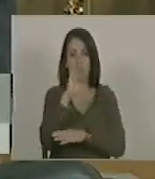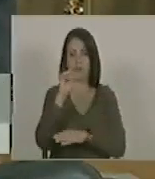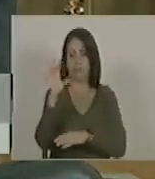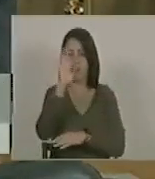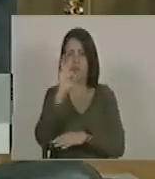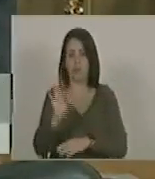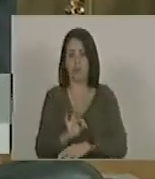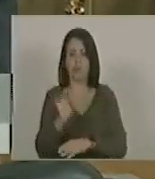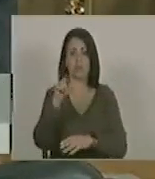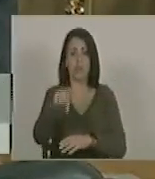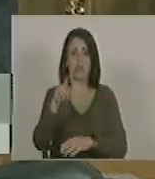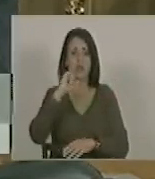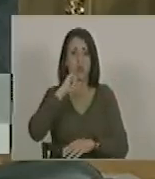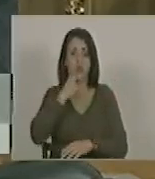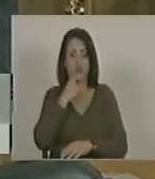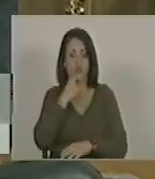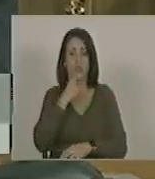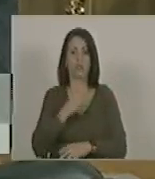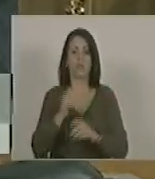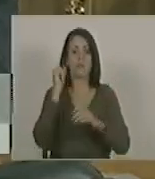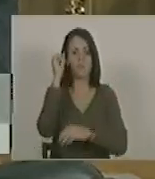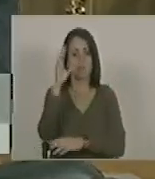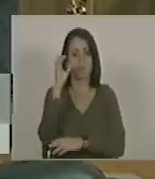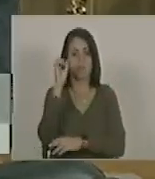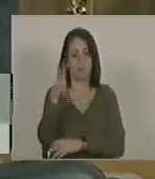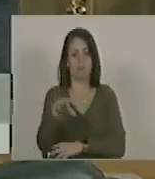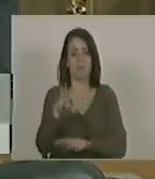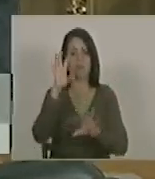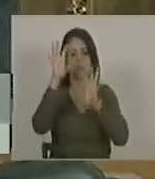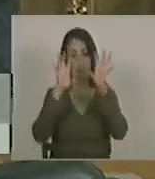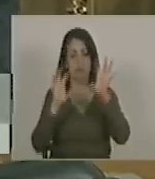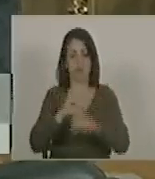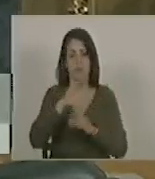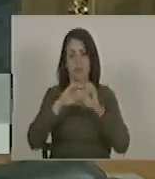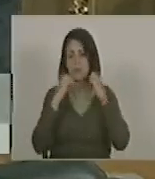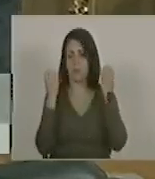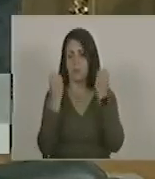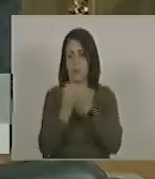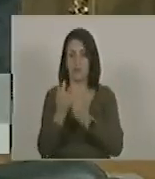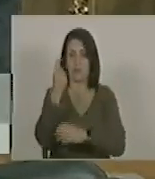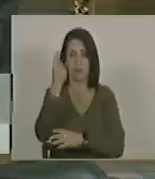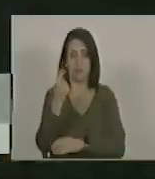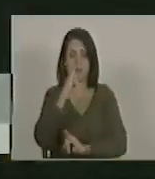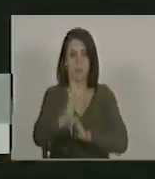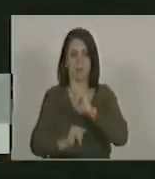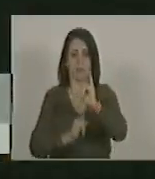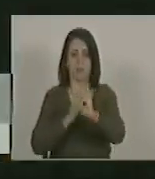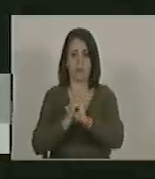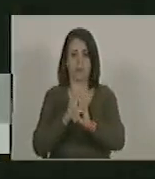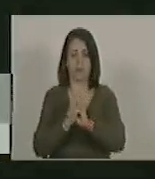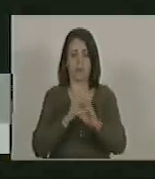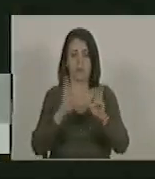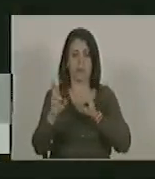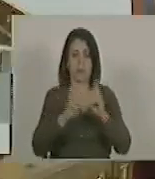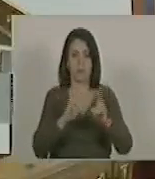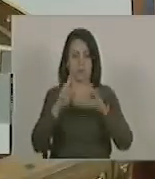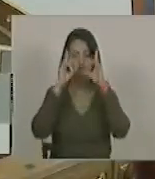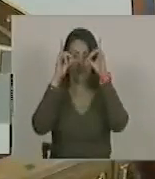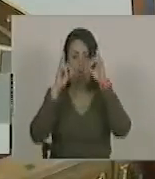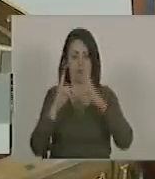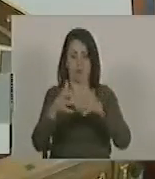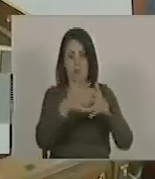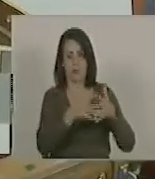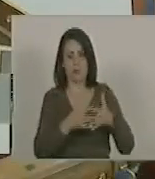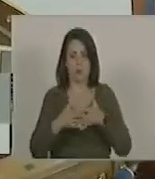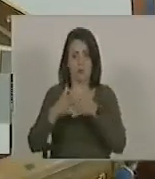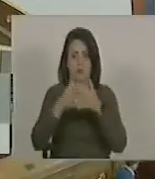Federación de la Asamblea Federal de Rusia a los parlamentos de los estados extranjeros y a las organizaciones parlamentarias internacionales en relación con la decisión de Estados